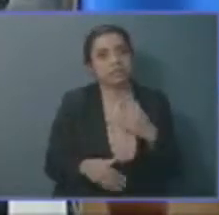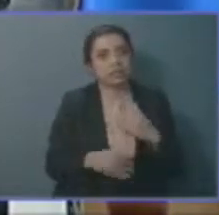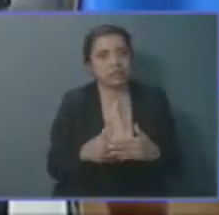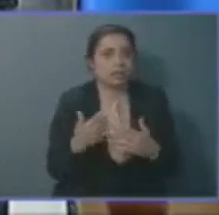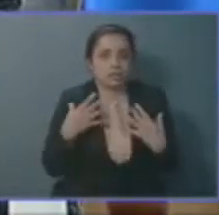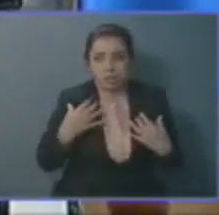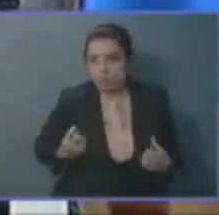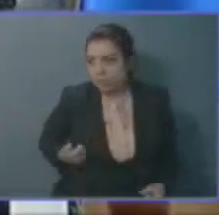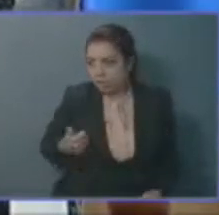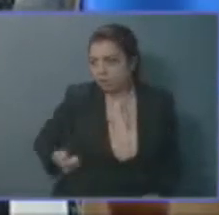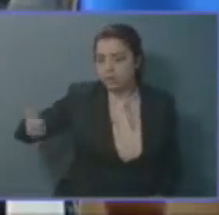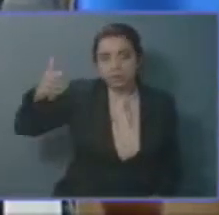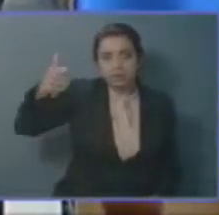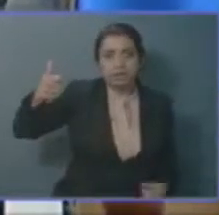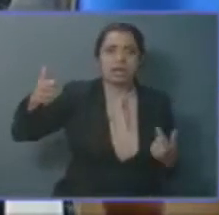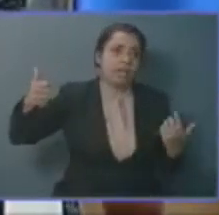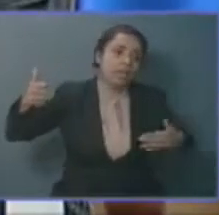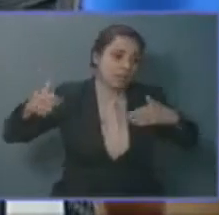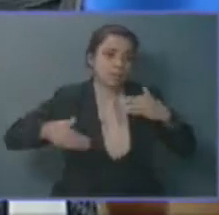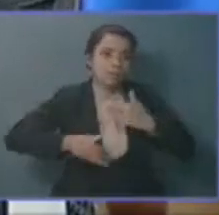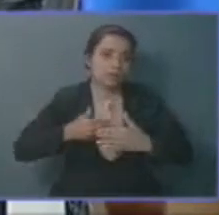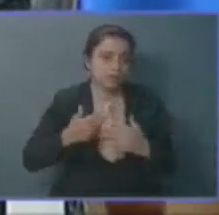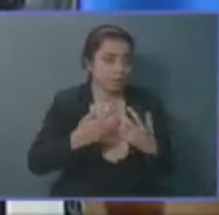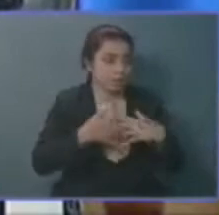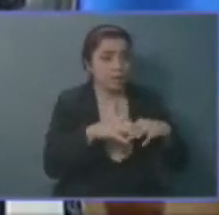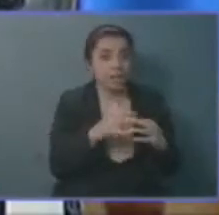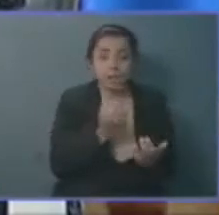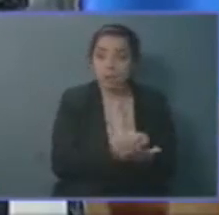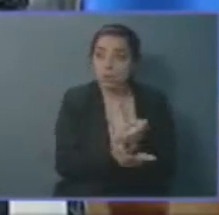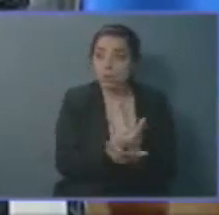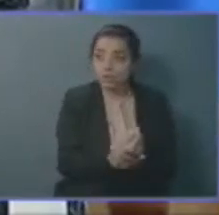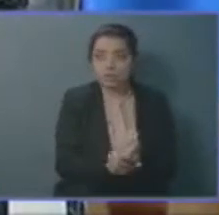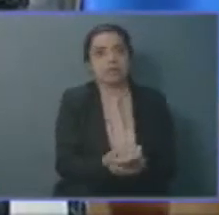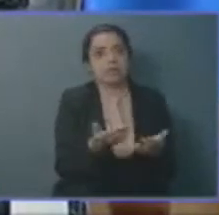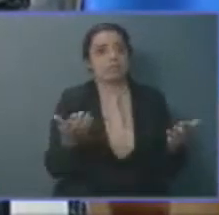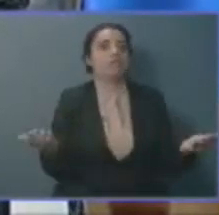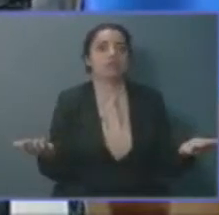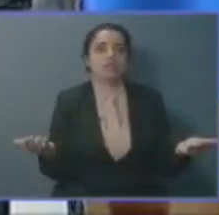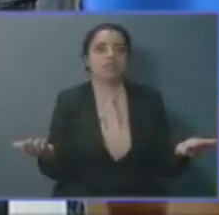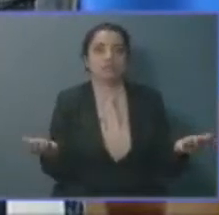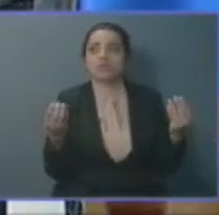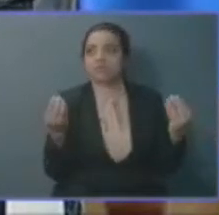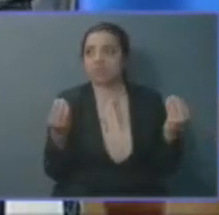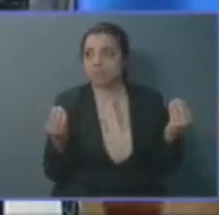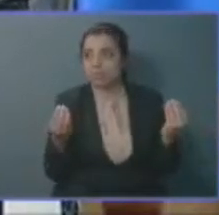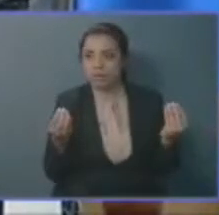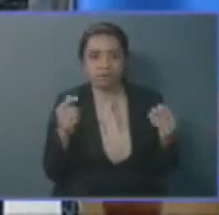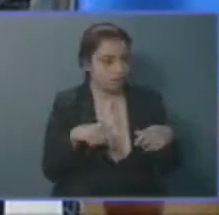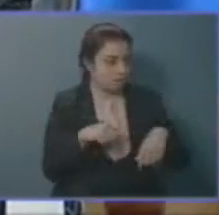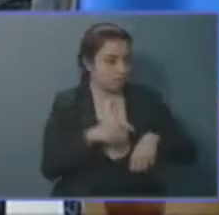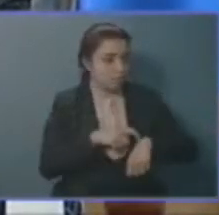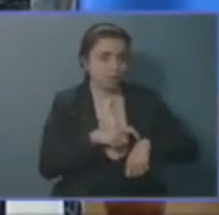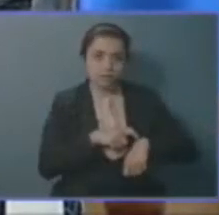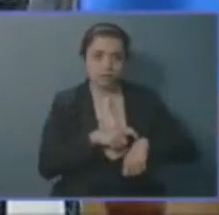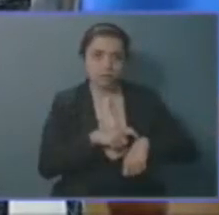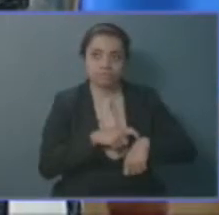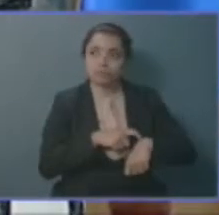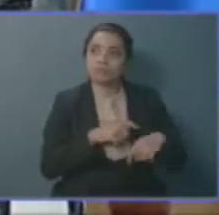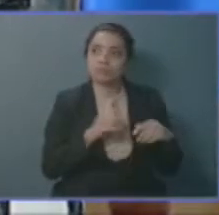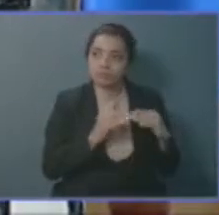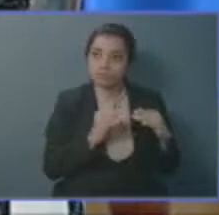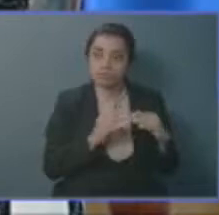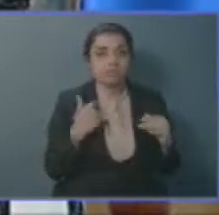Ejecutivo en cuanto a la reapertura económica. Pero decíamos, hombre, pero incluso desde este momento también